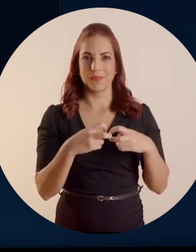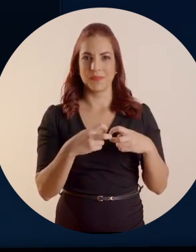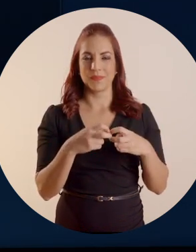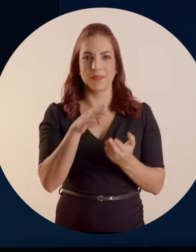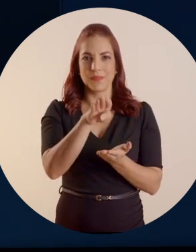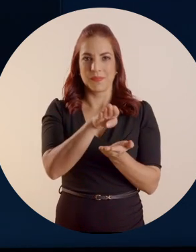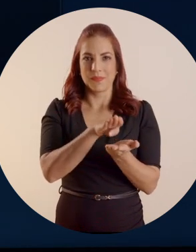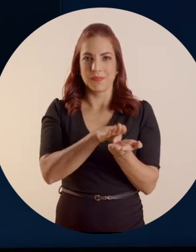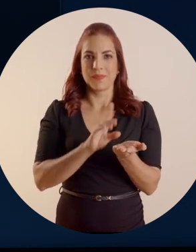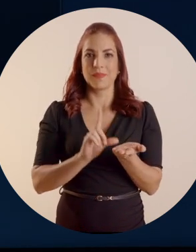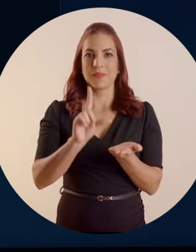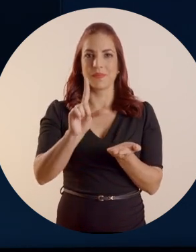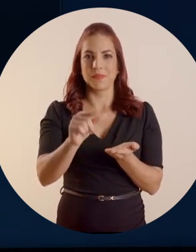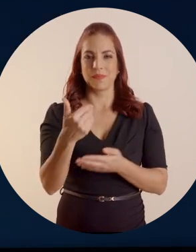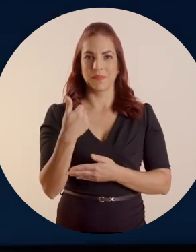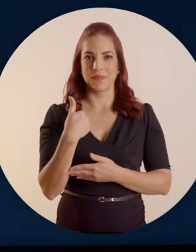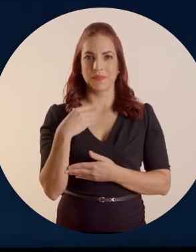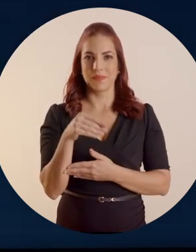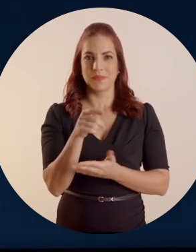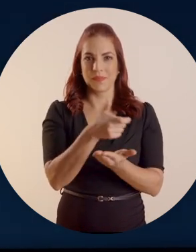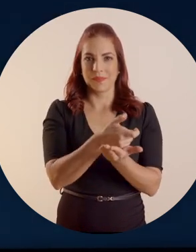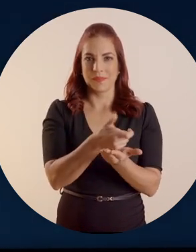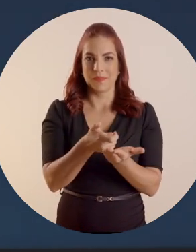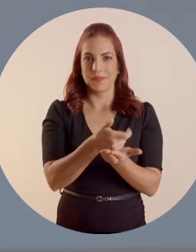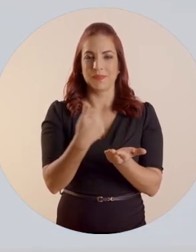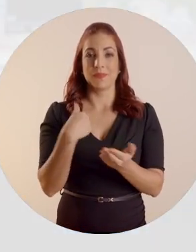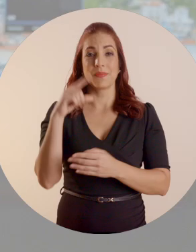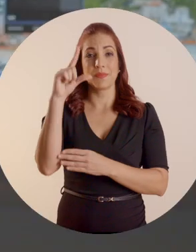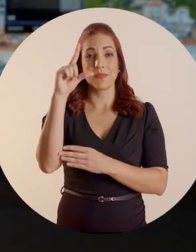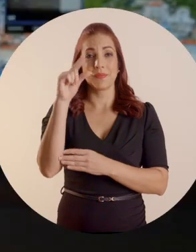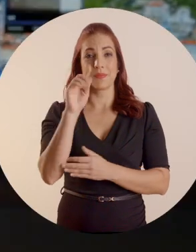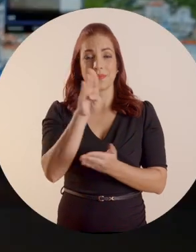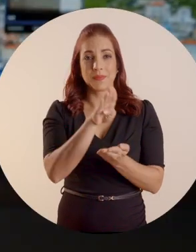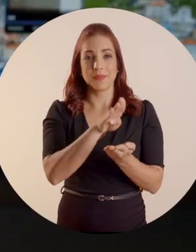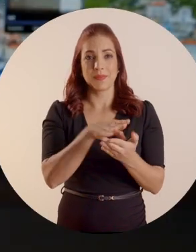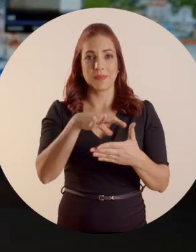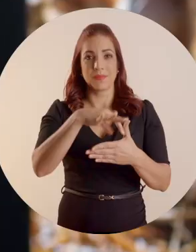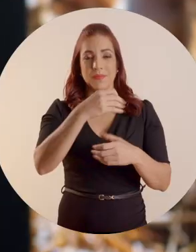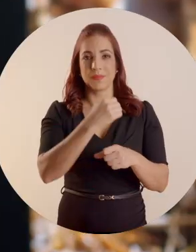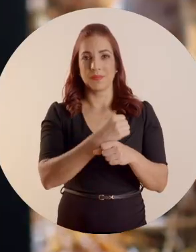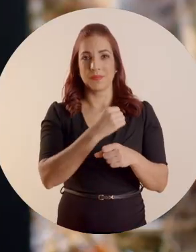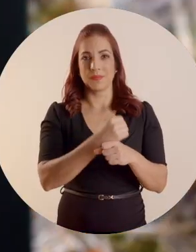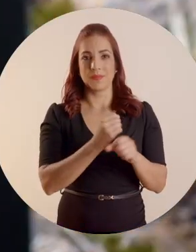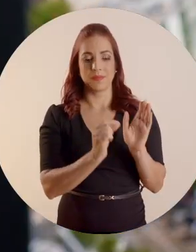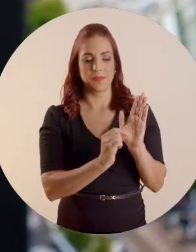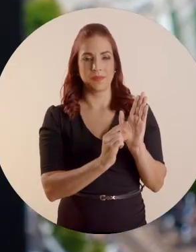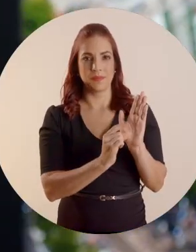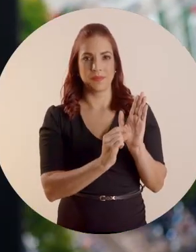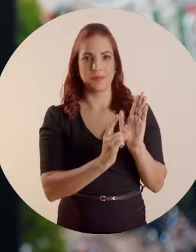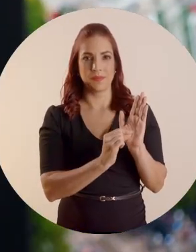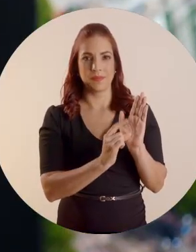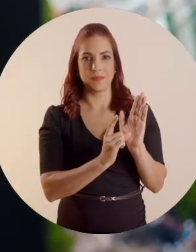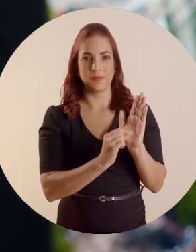energía, Batería remota disponible. Cuando el control remoto tiene poca batería, dejará de funcionar